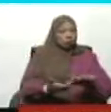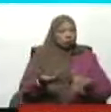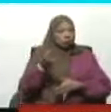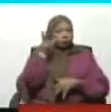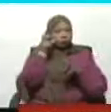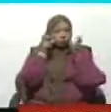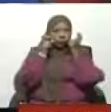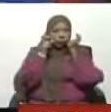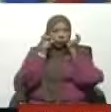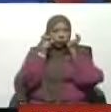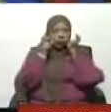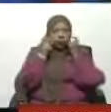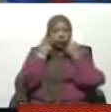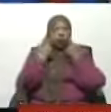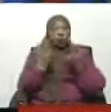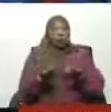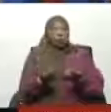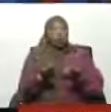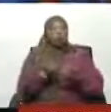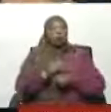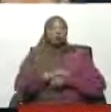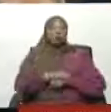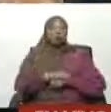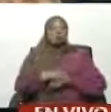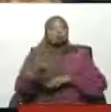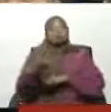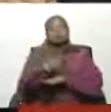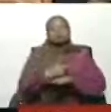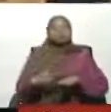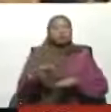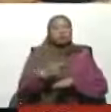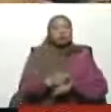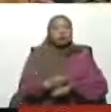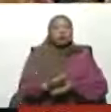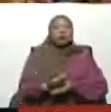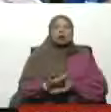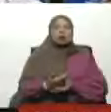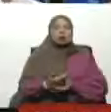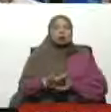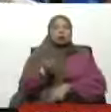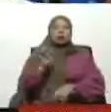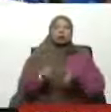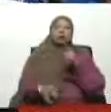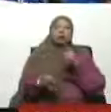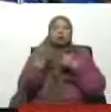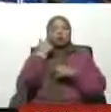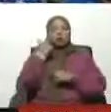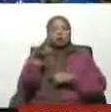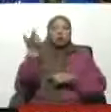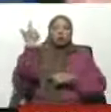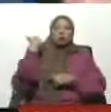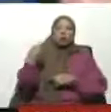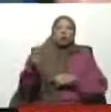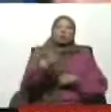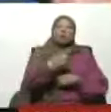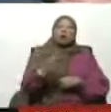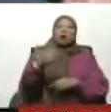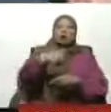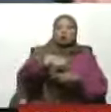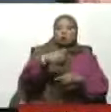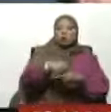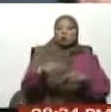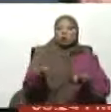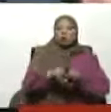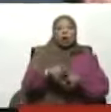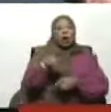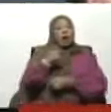que ellos quieren ver a los gobernantes en la base como los vieron el día que estaban buscando los votos, presidente.